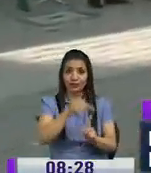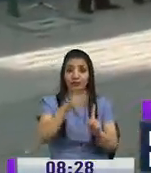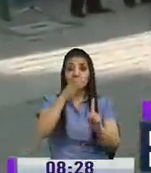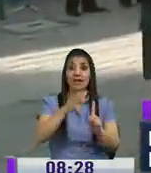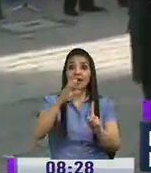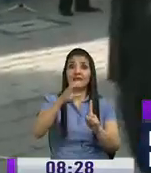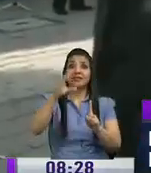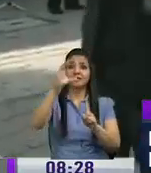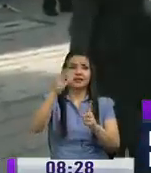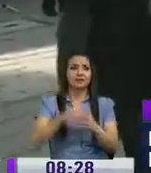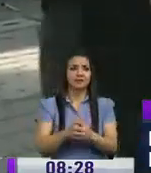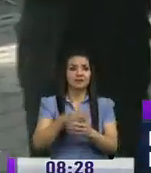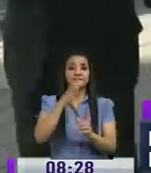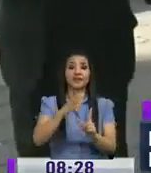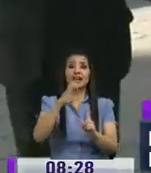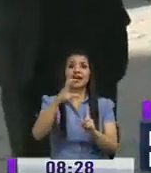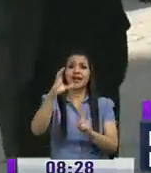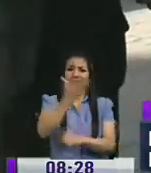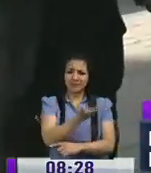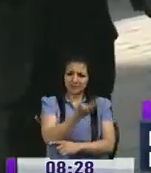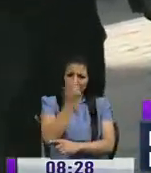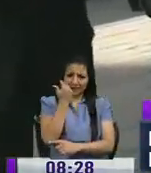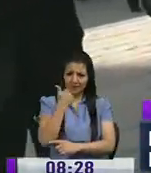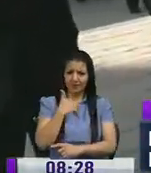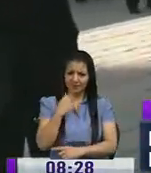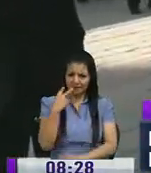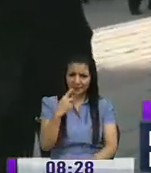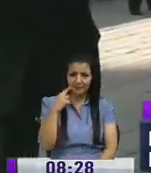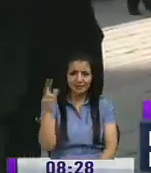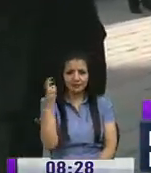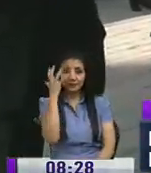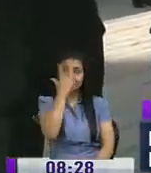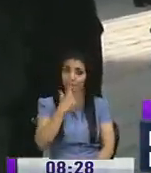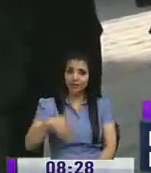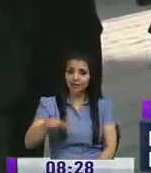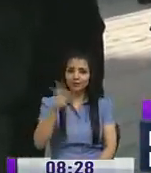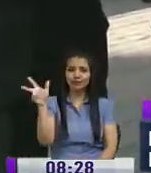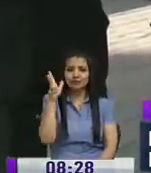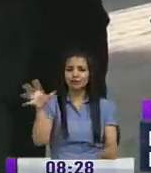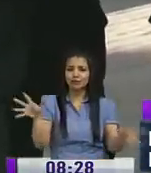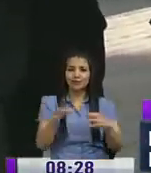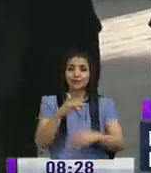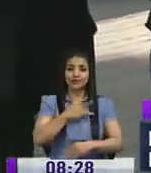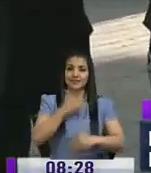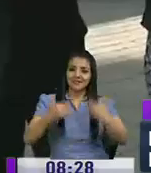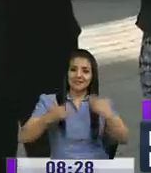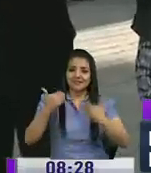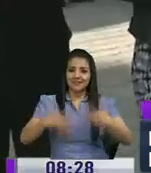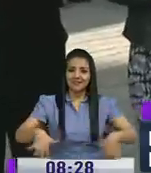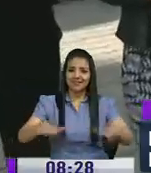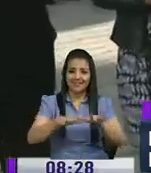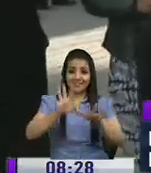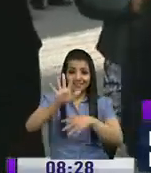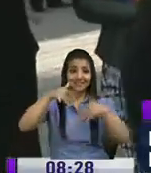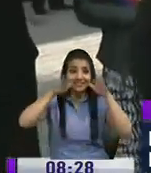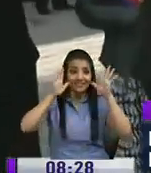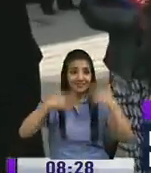a capela el chullaquiteño y yo quiero que lo hagas porque realmente es muy bonito y así todos ya sienten ese ambiente de 5 de